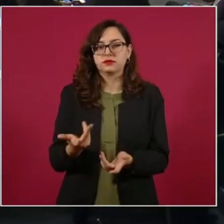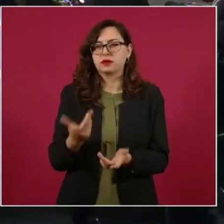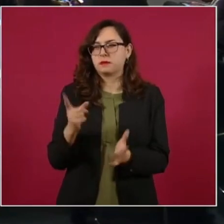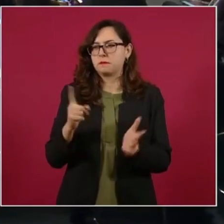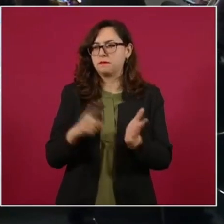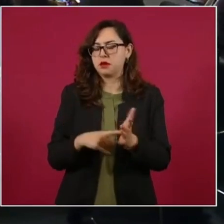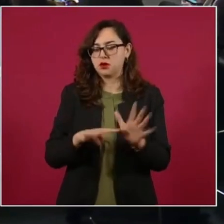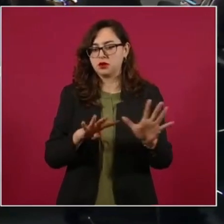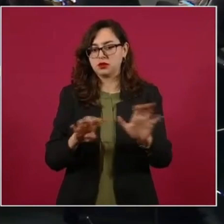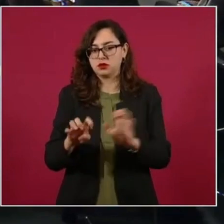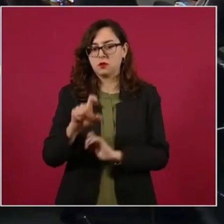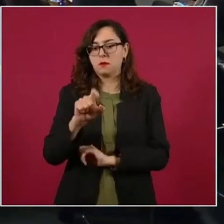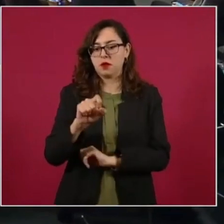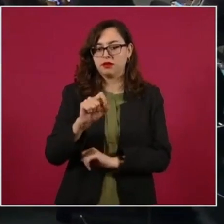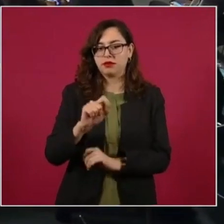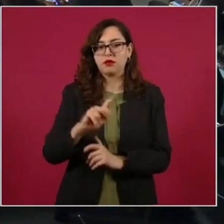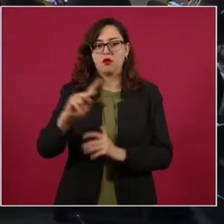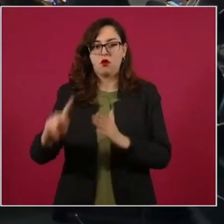1920 creo,